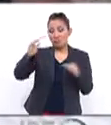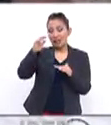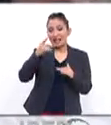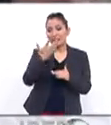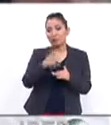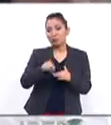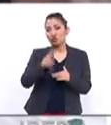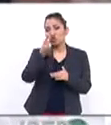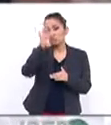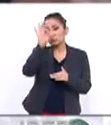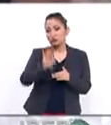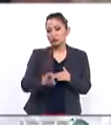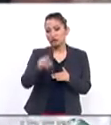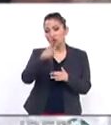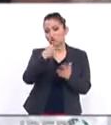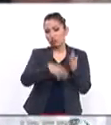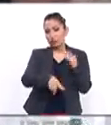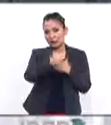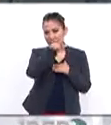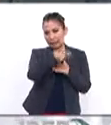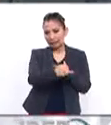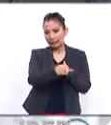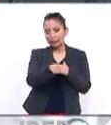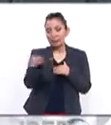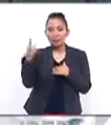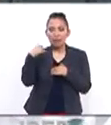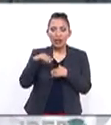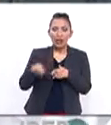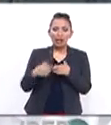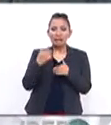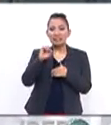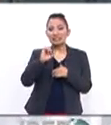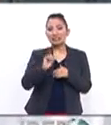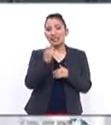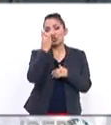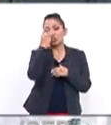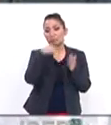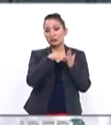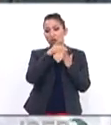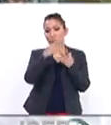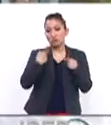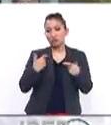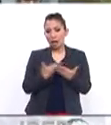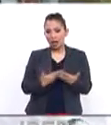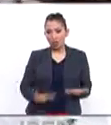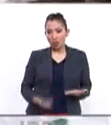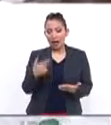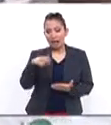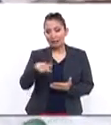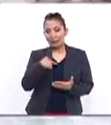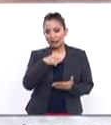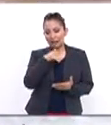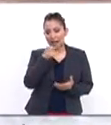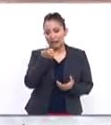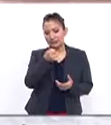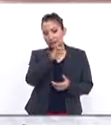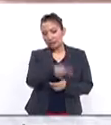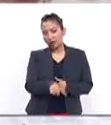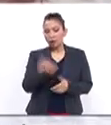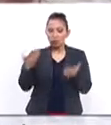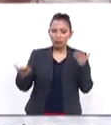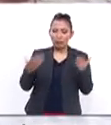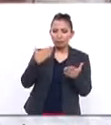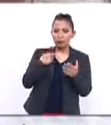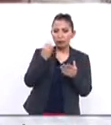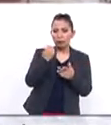a 10.2% en 2017 para ubicarse en 62 millones de personas en este estado. Esto en comparación